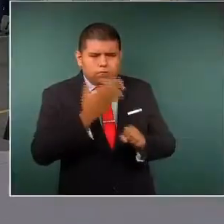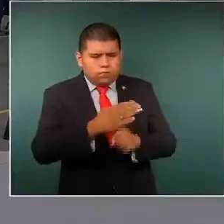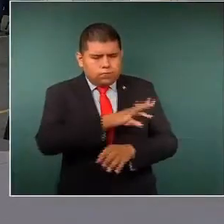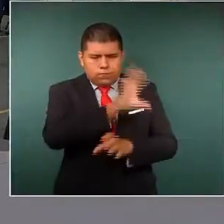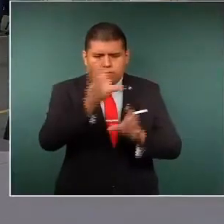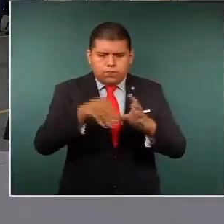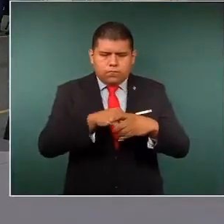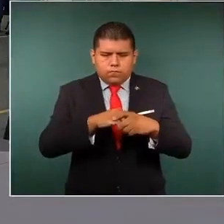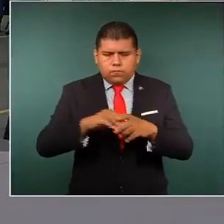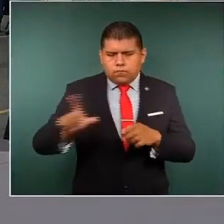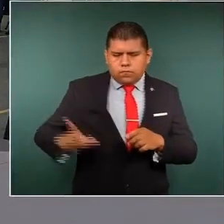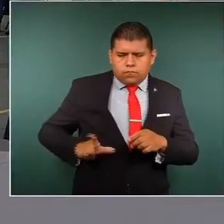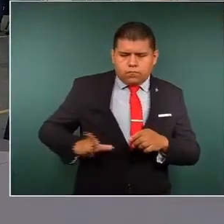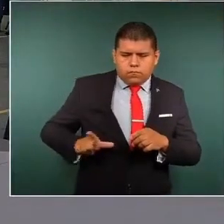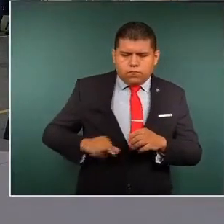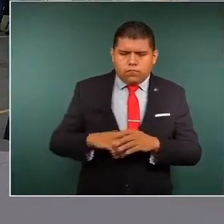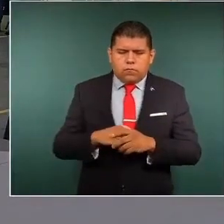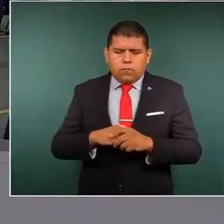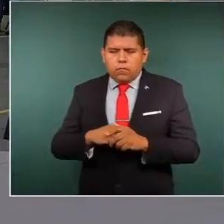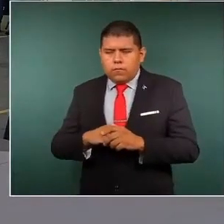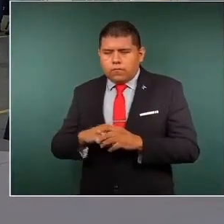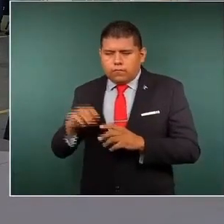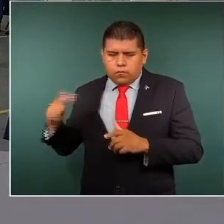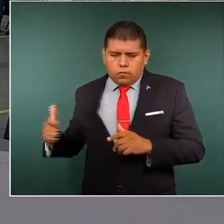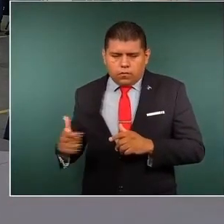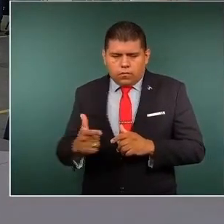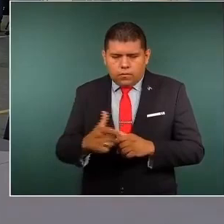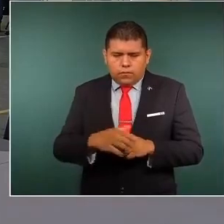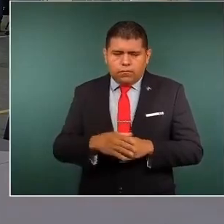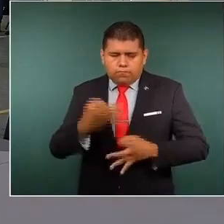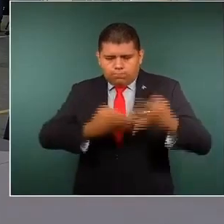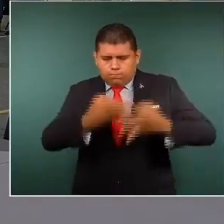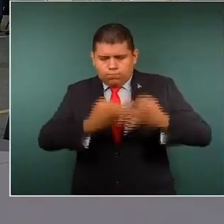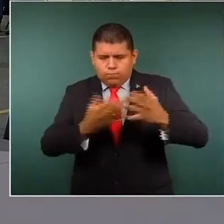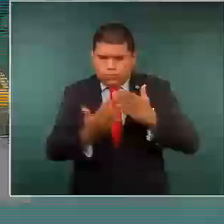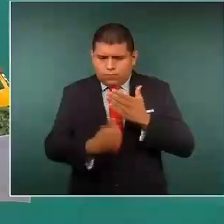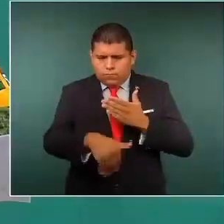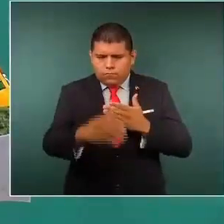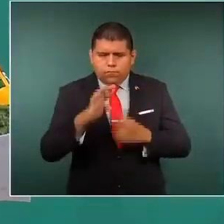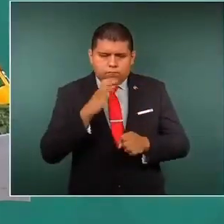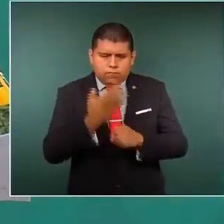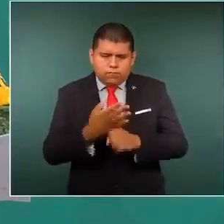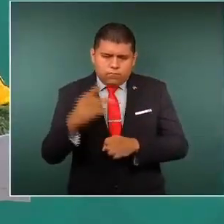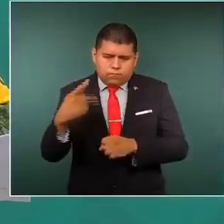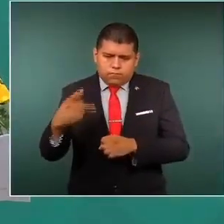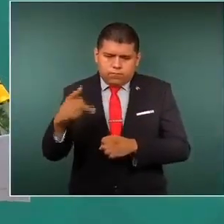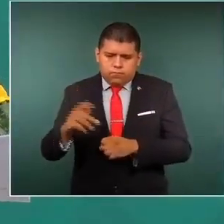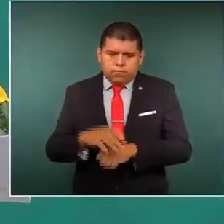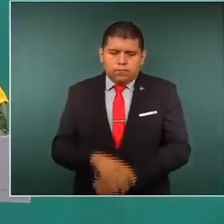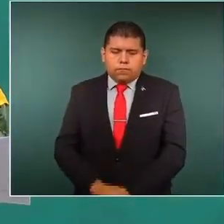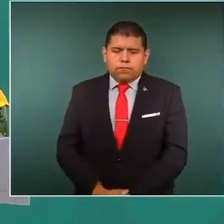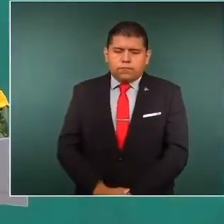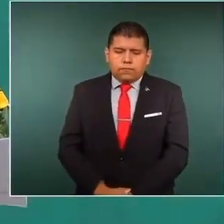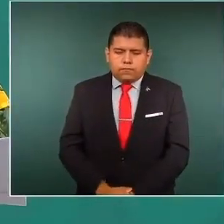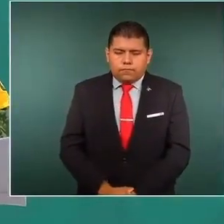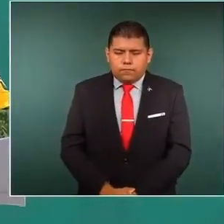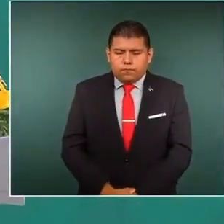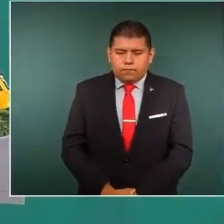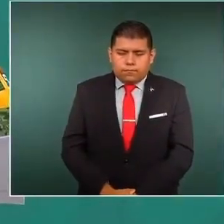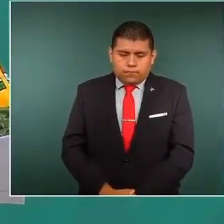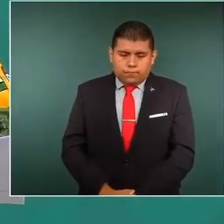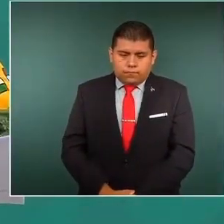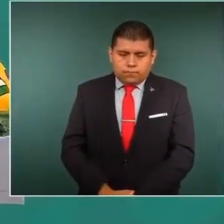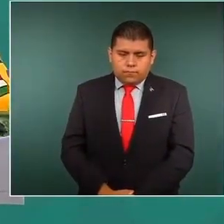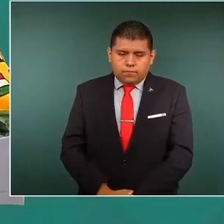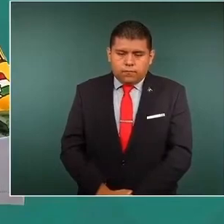del Estado de Guanajuato, la custodia y la judicialización por lo que toca a los delitos